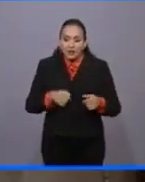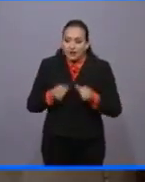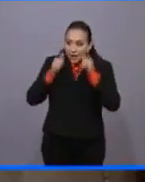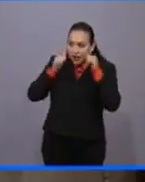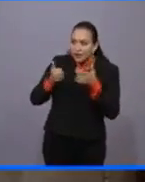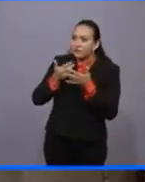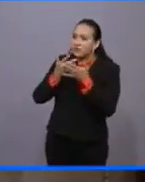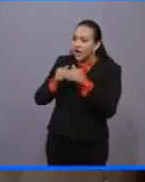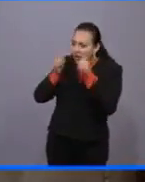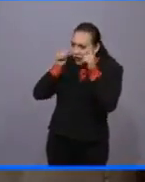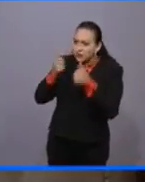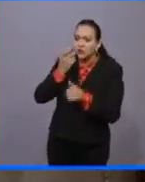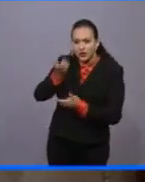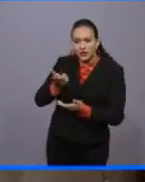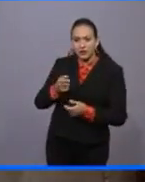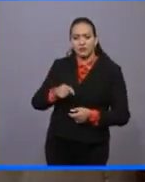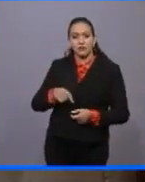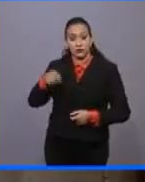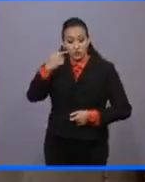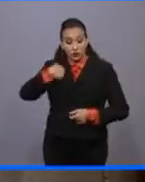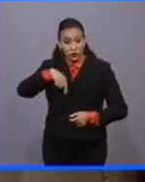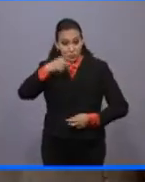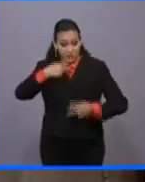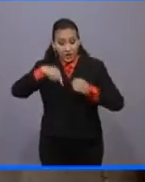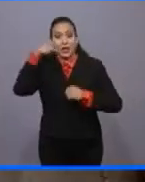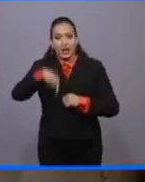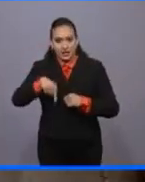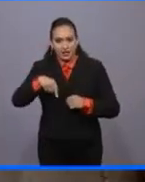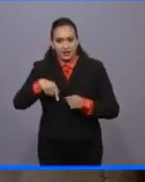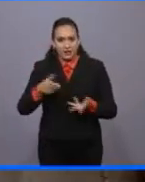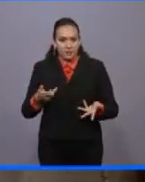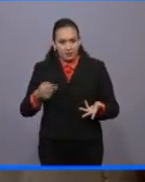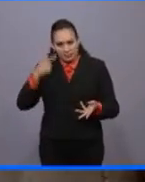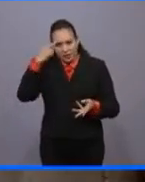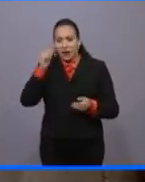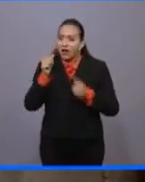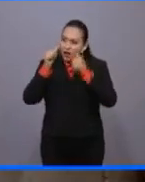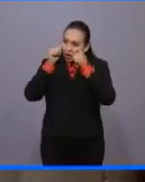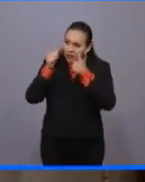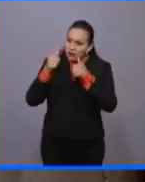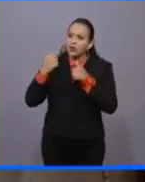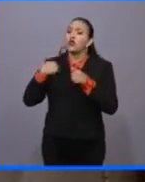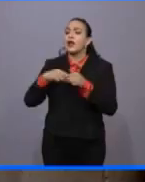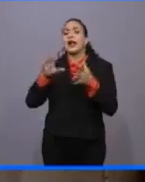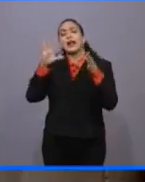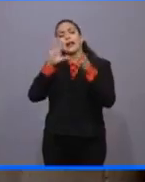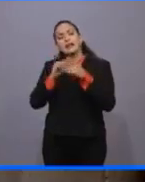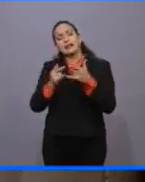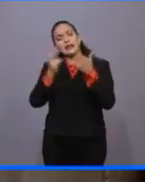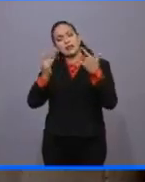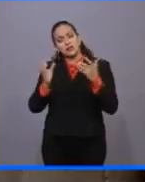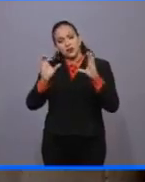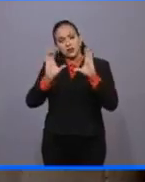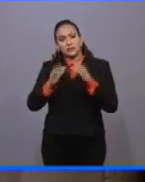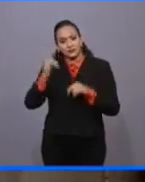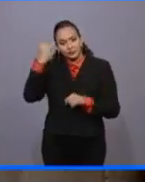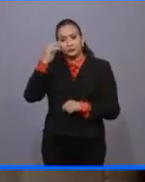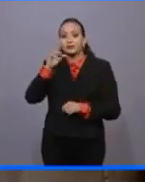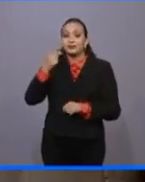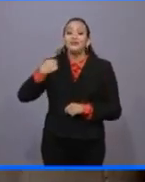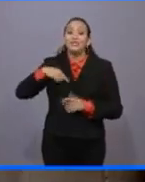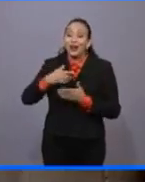No vinimos a hablar aquí en la Corte sobre ustedes. Venimos